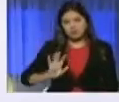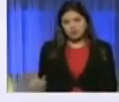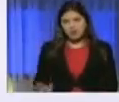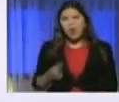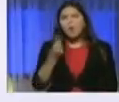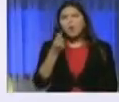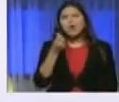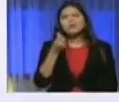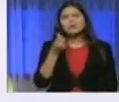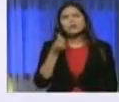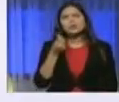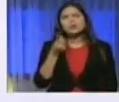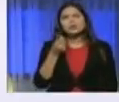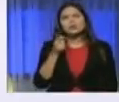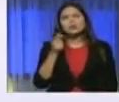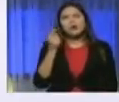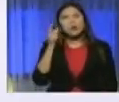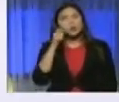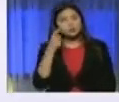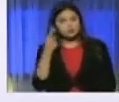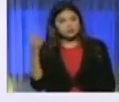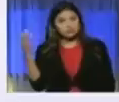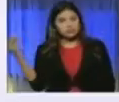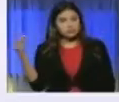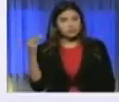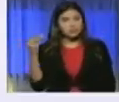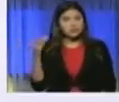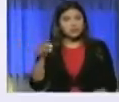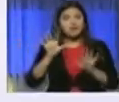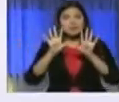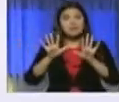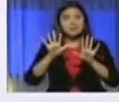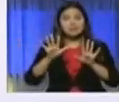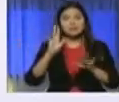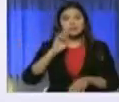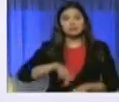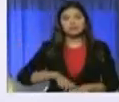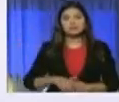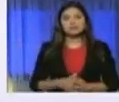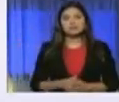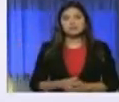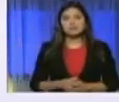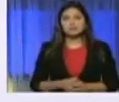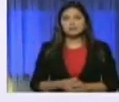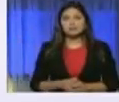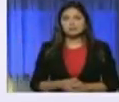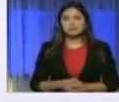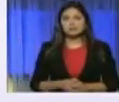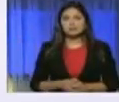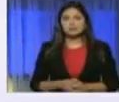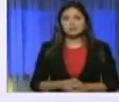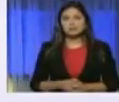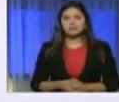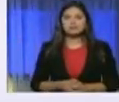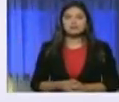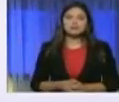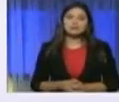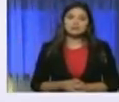cuesta? Escuchen. 10 bolívares. ¿Por qué? Porque está en manos de la revolución.